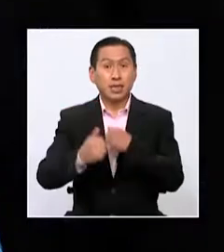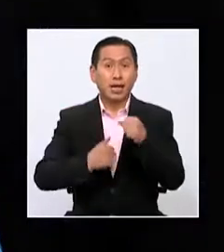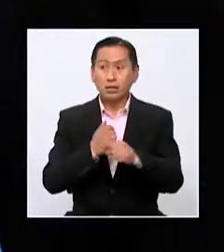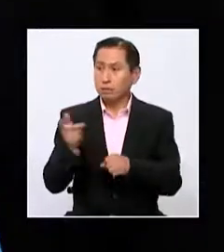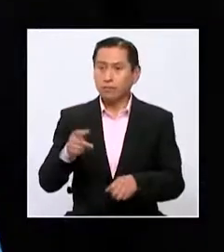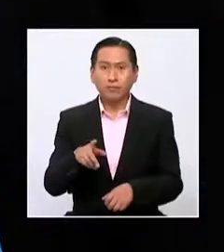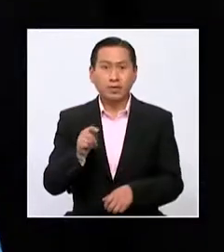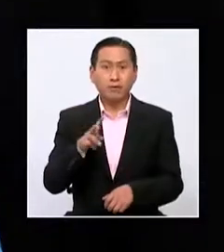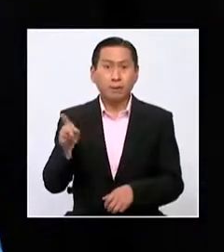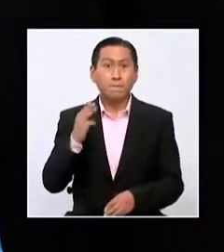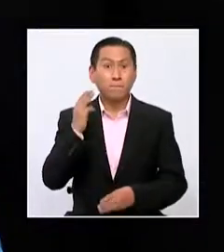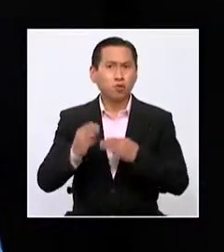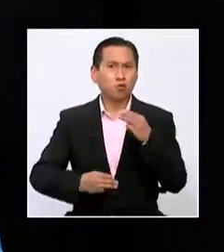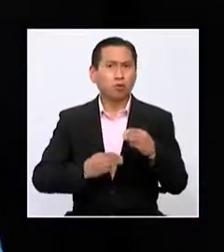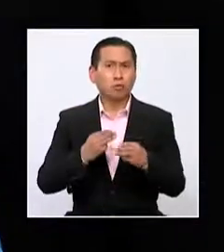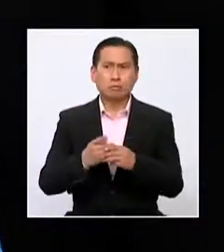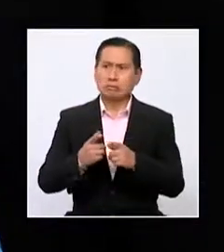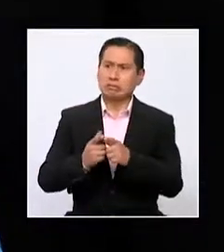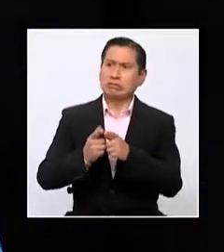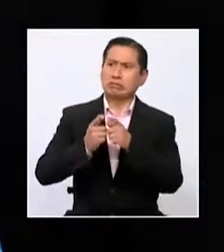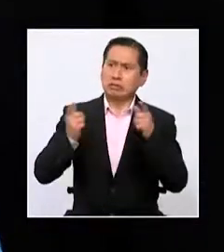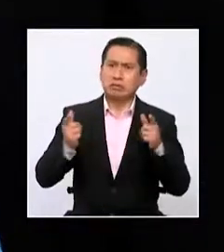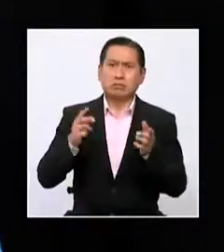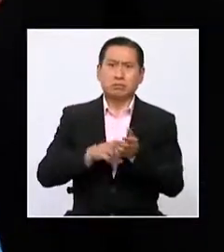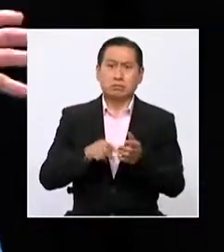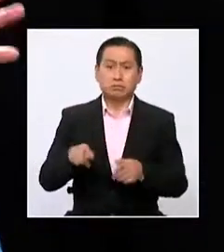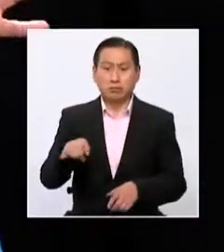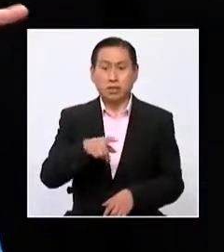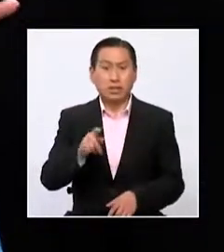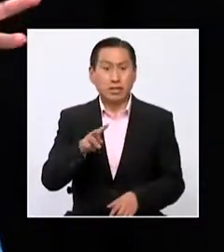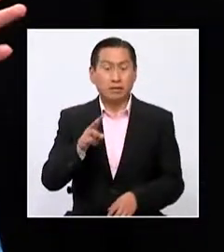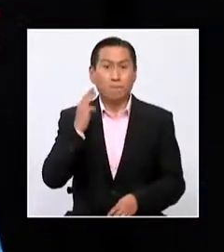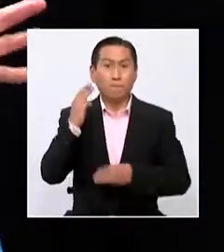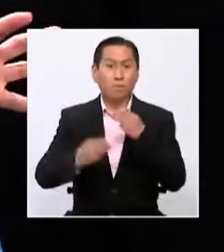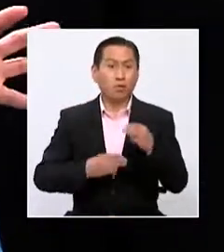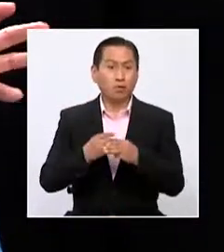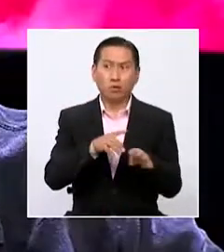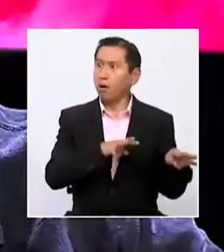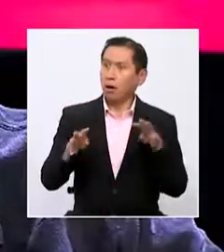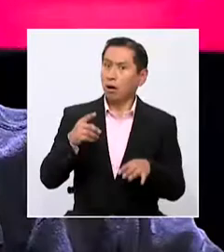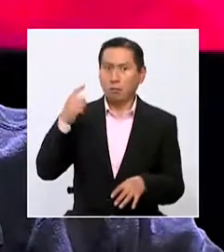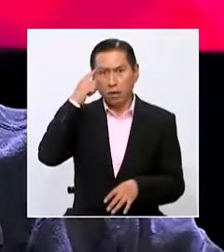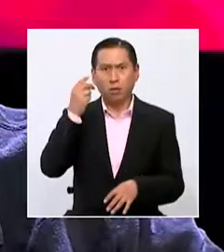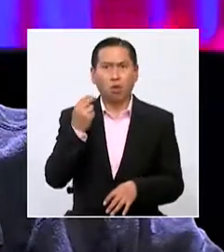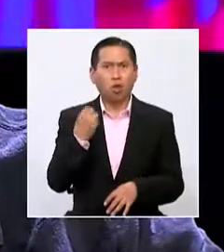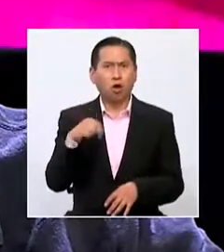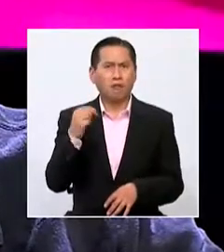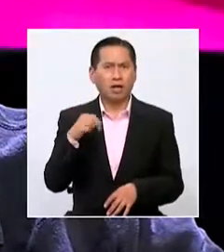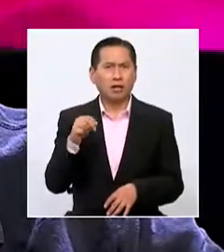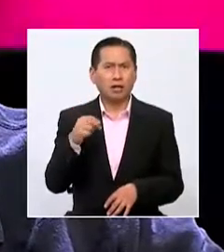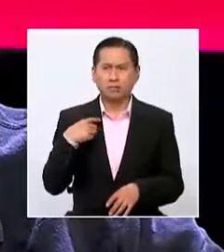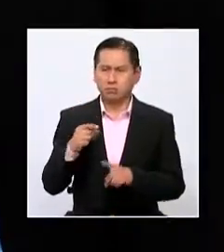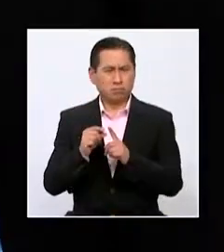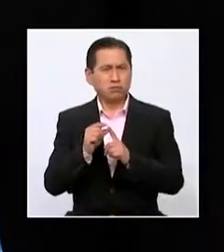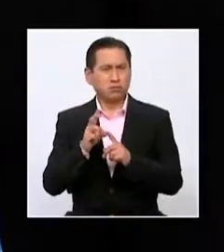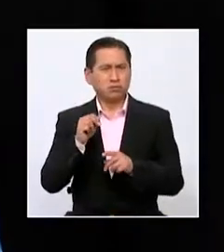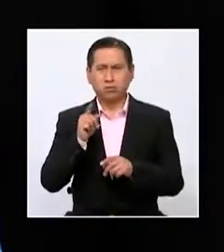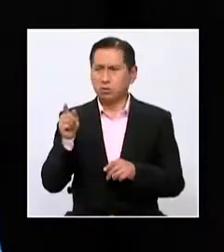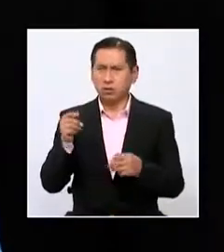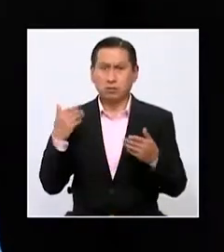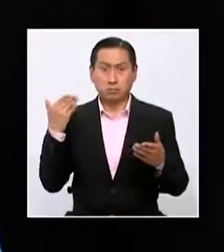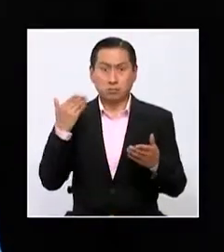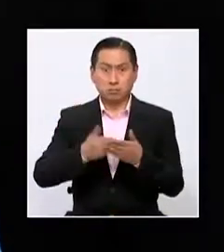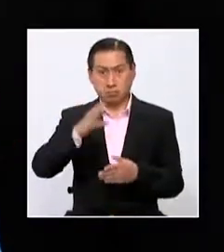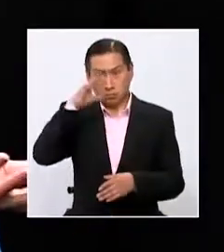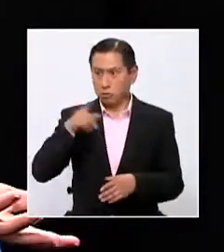Telemundo, un gigante. Nosotros decimos Telemundo acá y lo primero que viene a la mente es novelas. Alguien me decía fuera estudio, llegó el señor de las novelas,